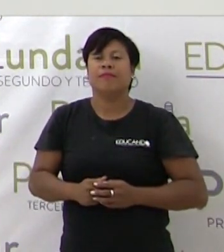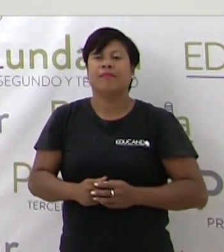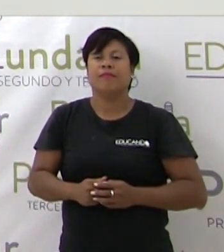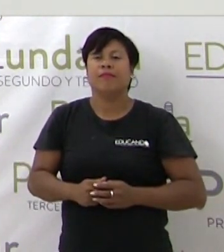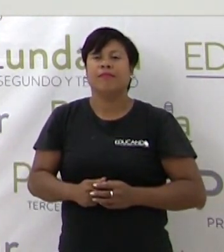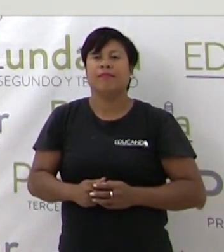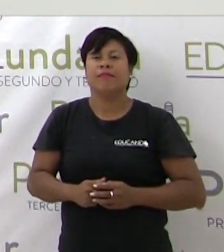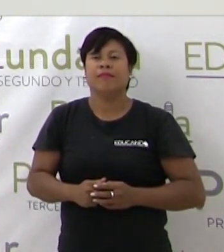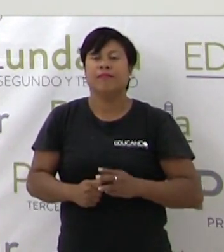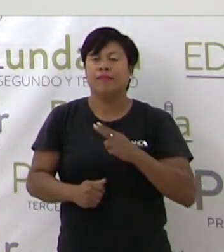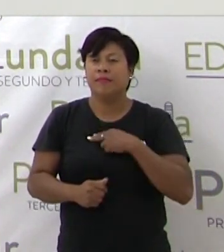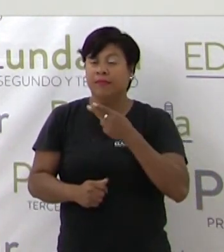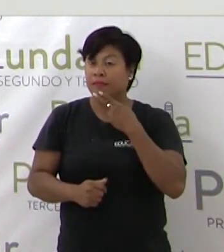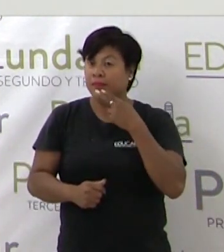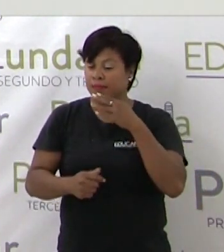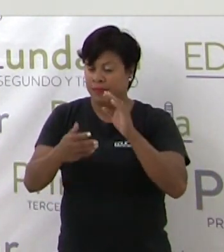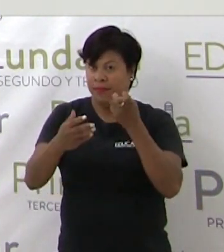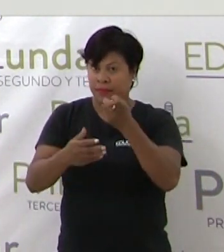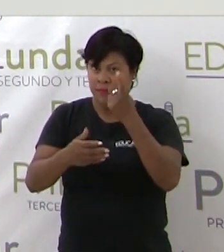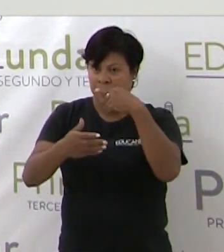utilizar esto para